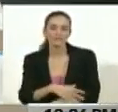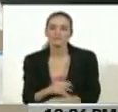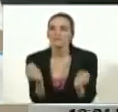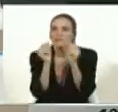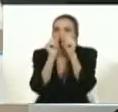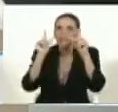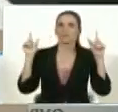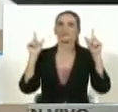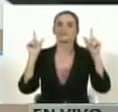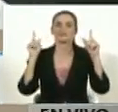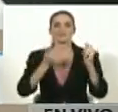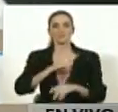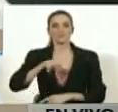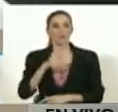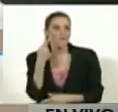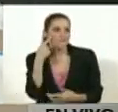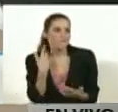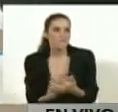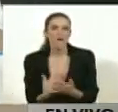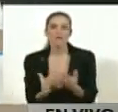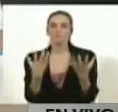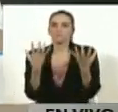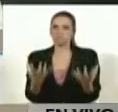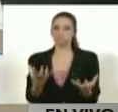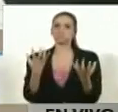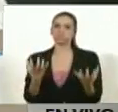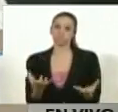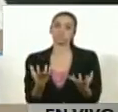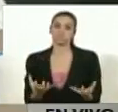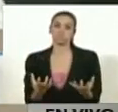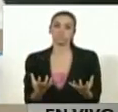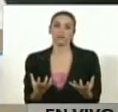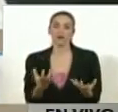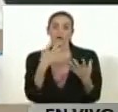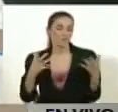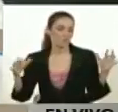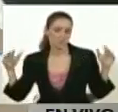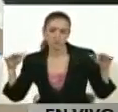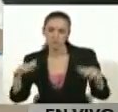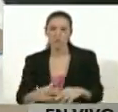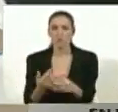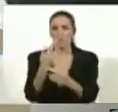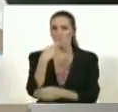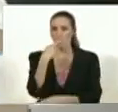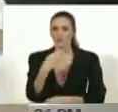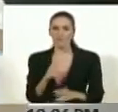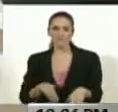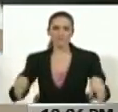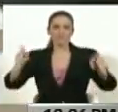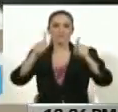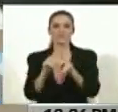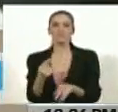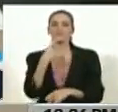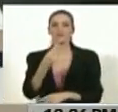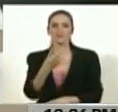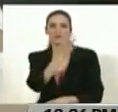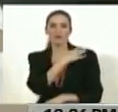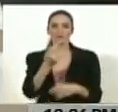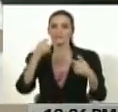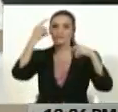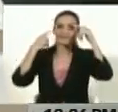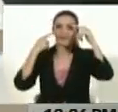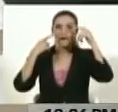impresionante nosotros veíamos esas multitudes esa marea Roja de dignidad como llamaba el comandante Hugo